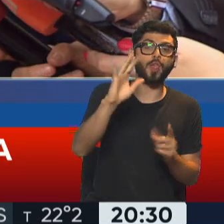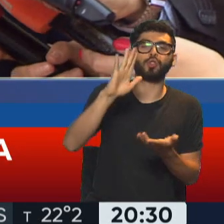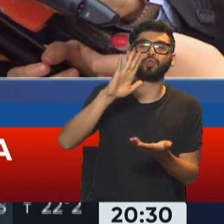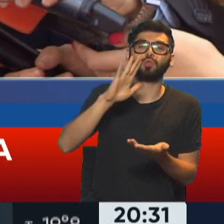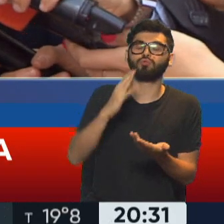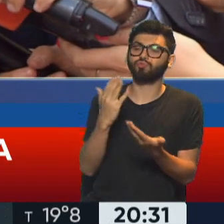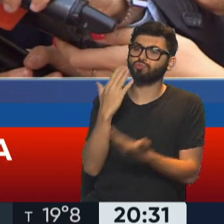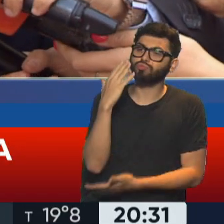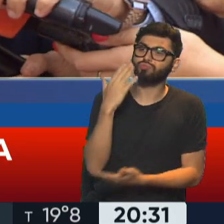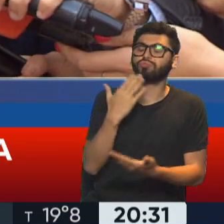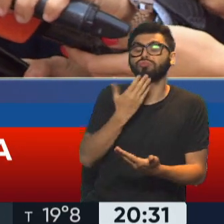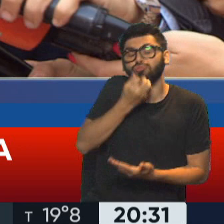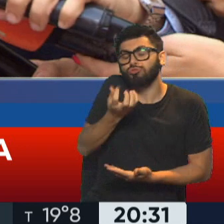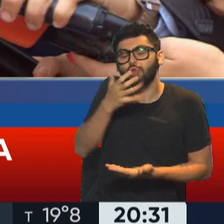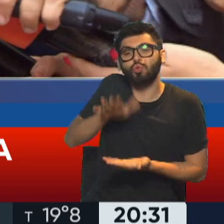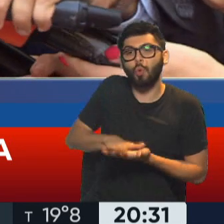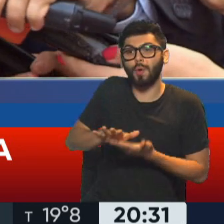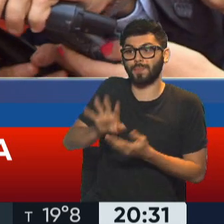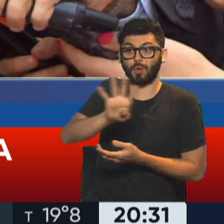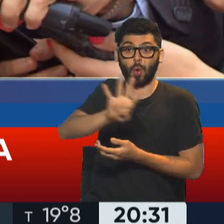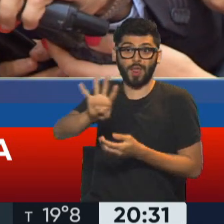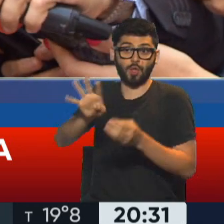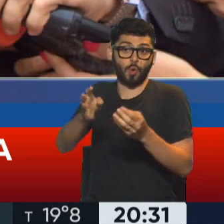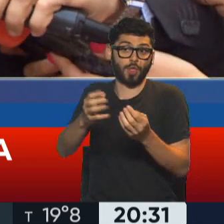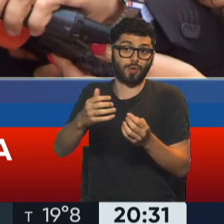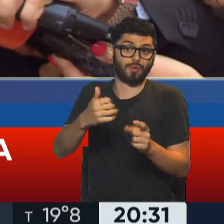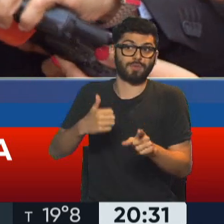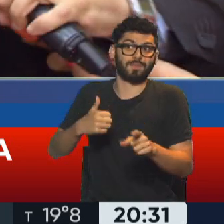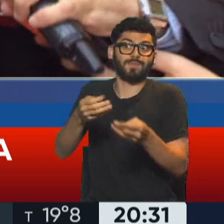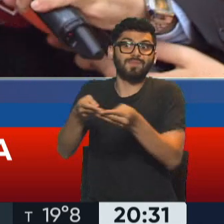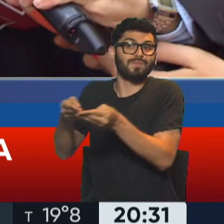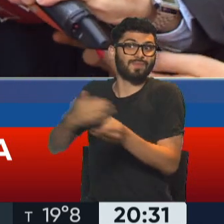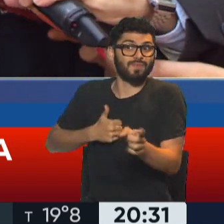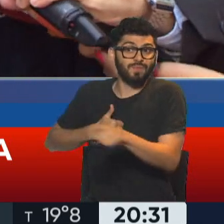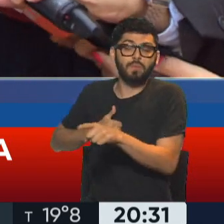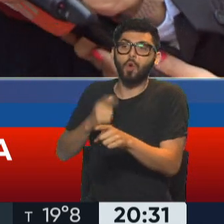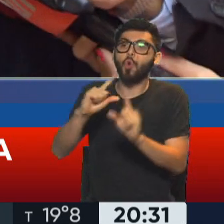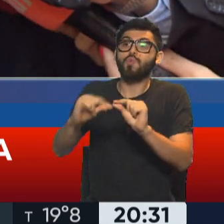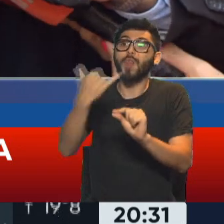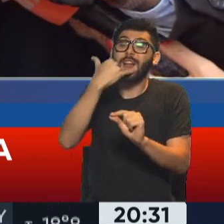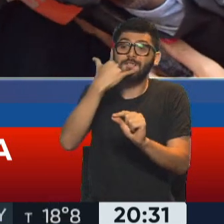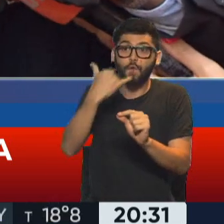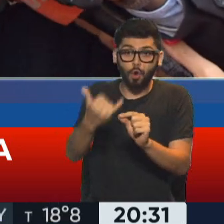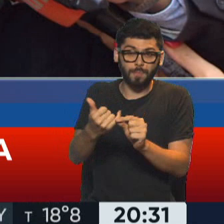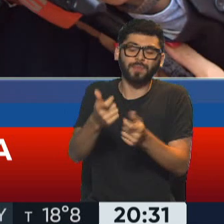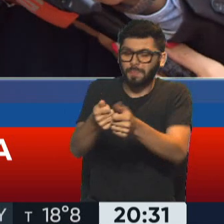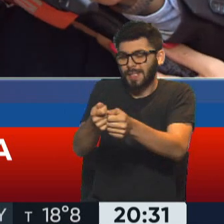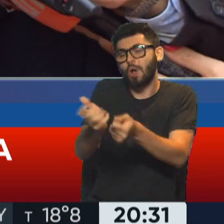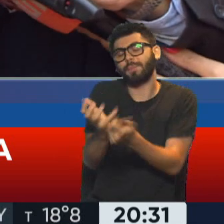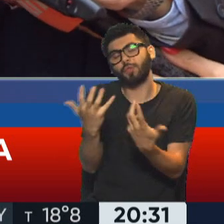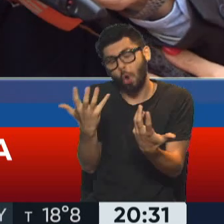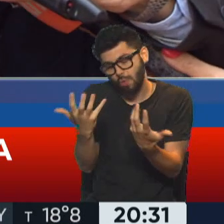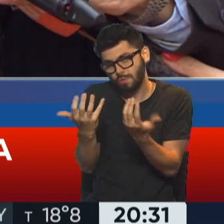que tenían los 44 marinos fallecidos, de las líneas en rigor. En esas líneas, más allá de los aparatos que obviamente